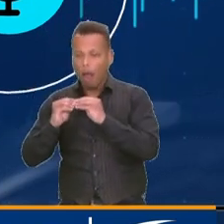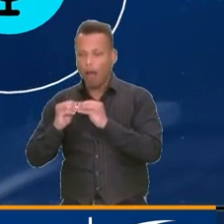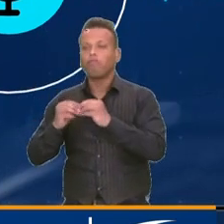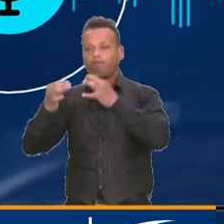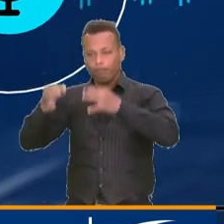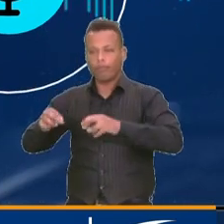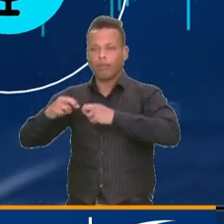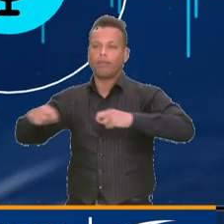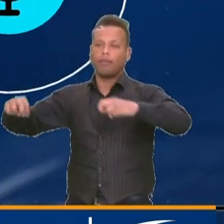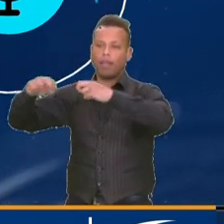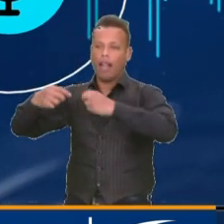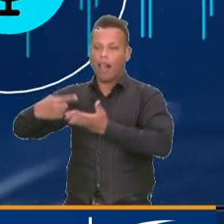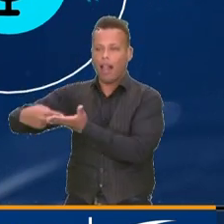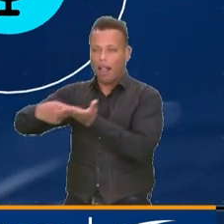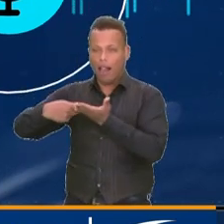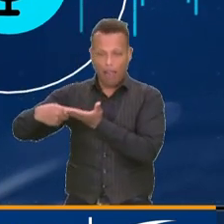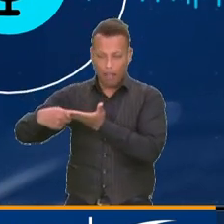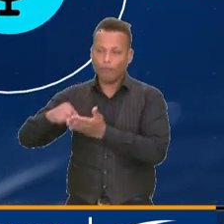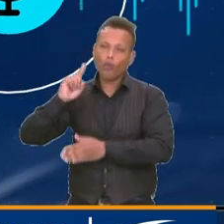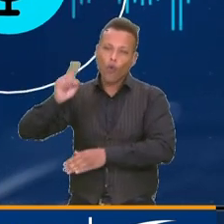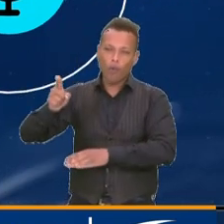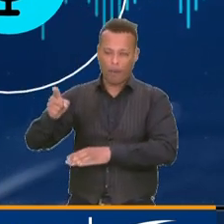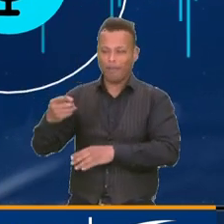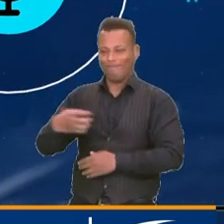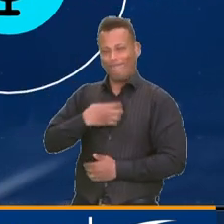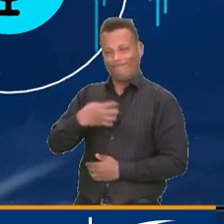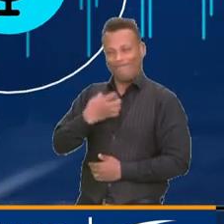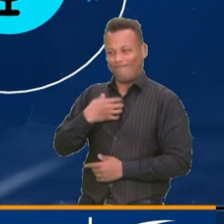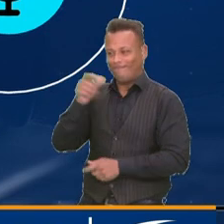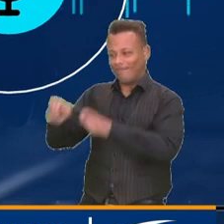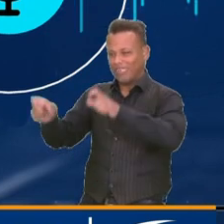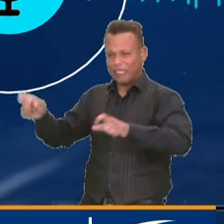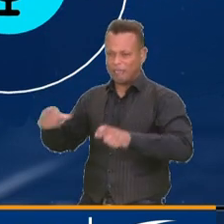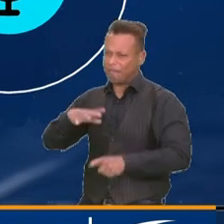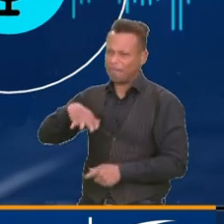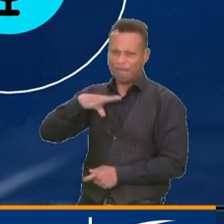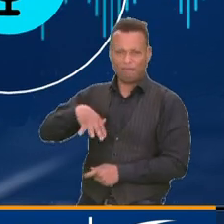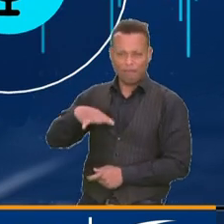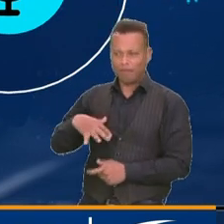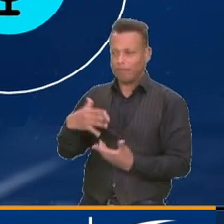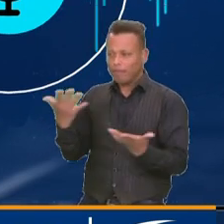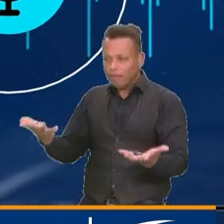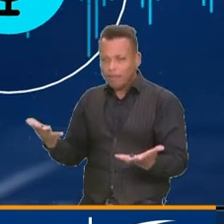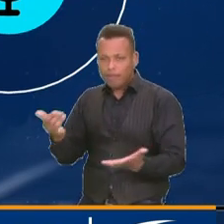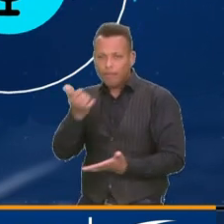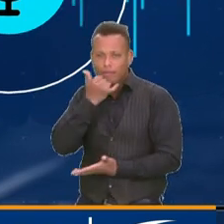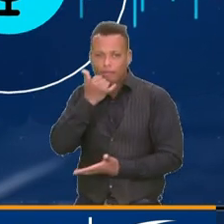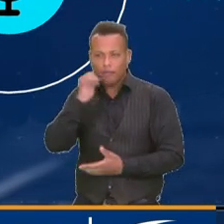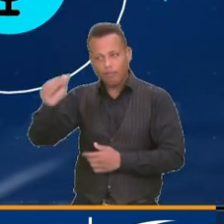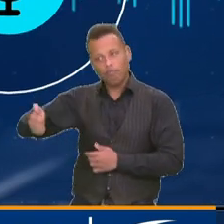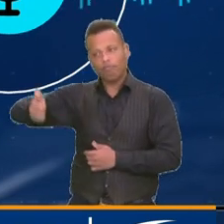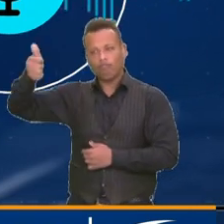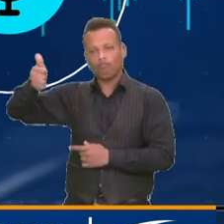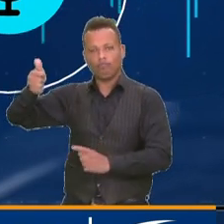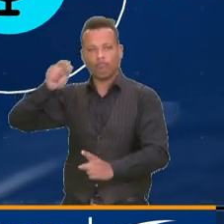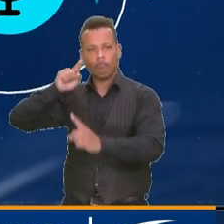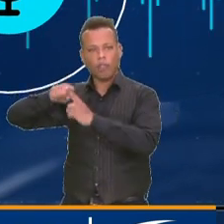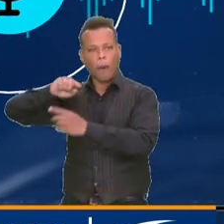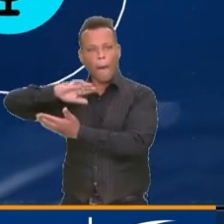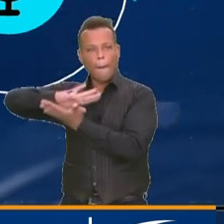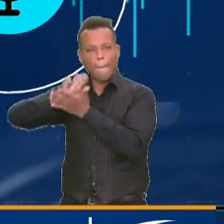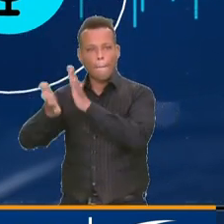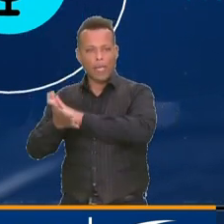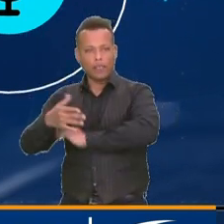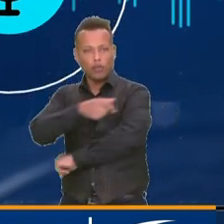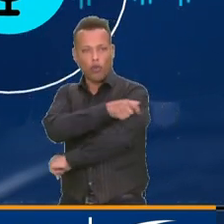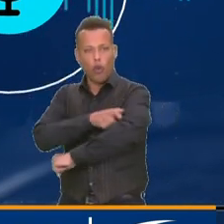Esto por supuesto en medio, como le digo, del reclamo, del descontento de la gente que pedía además la presencia del alto comisionado para la paz, que hay que decir estuvo ausente durante